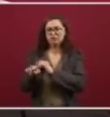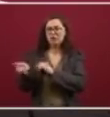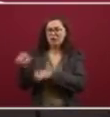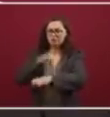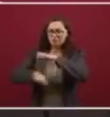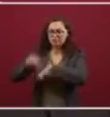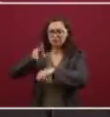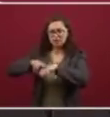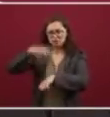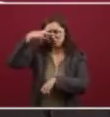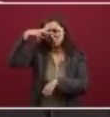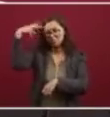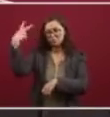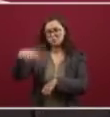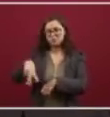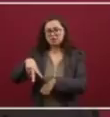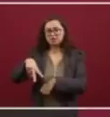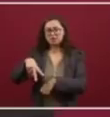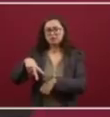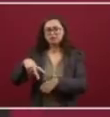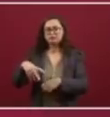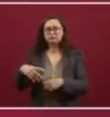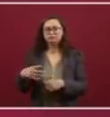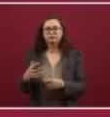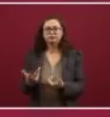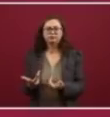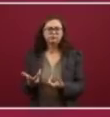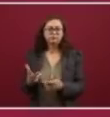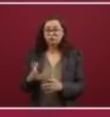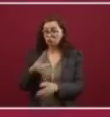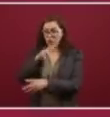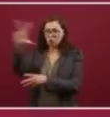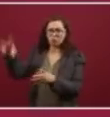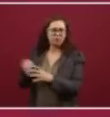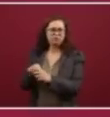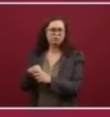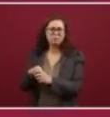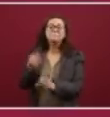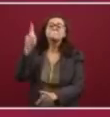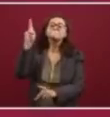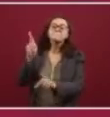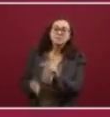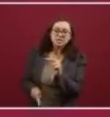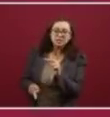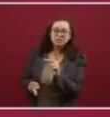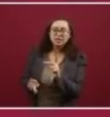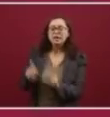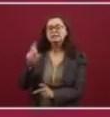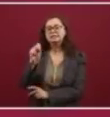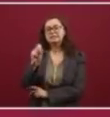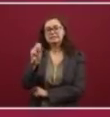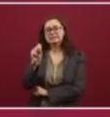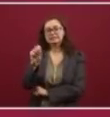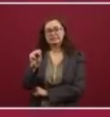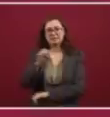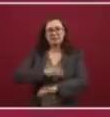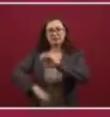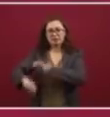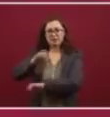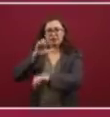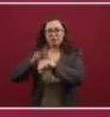México, incluso ni siquiera de todo el sector empresarial, sino de 60